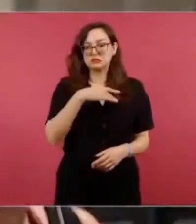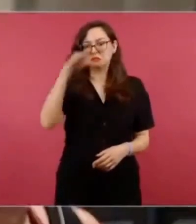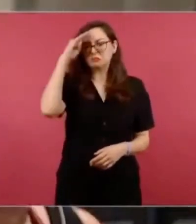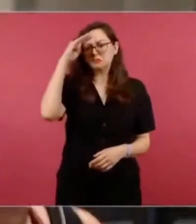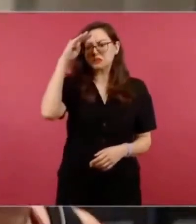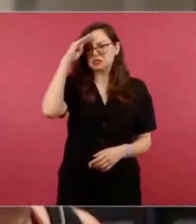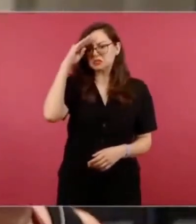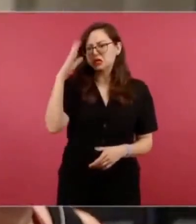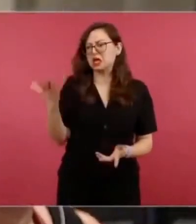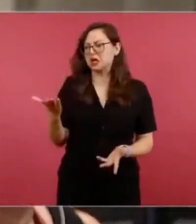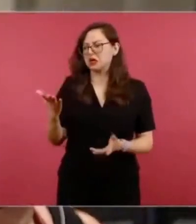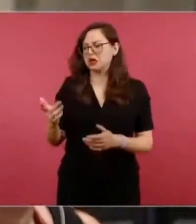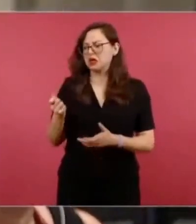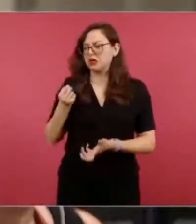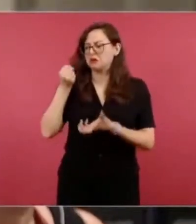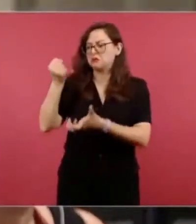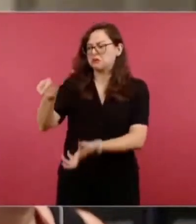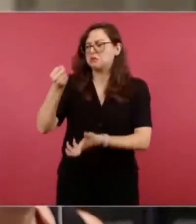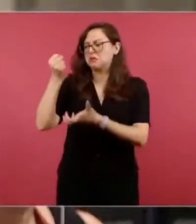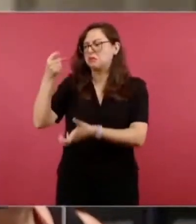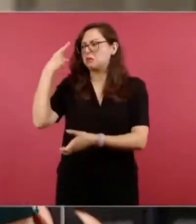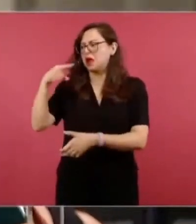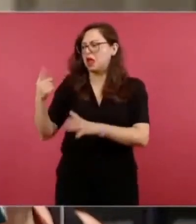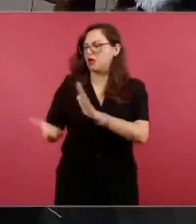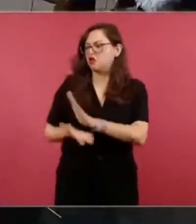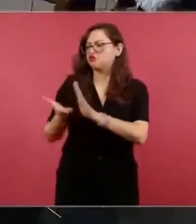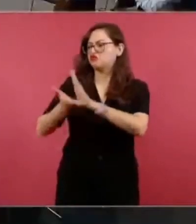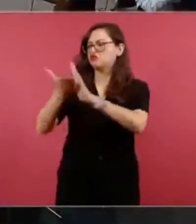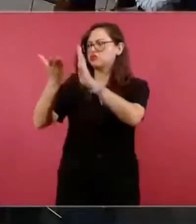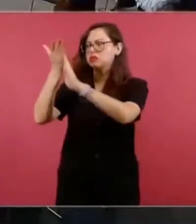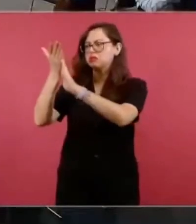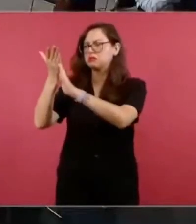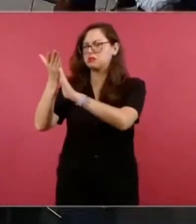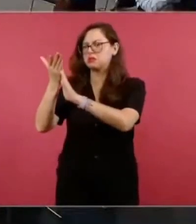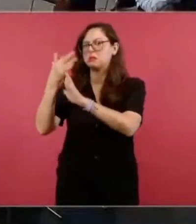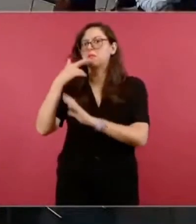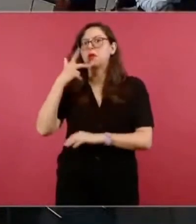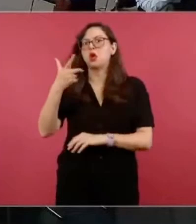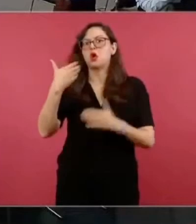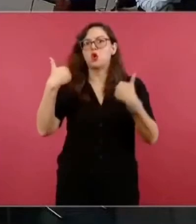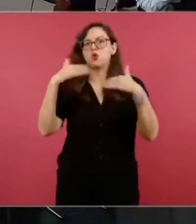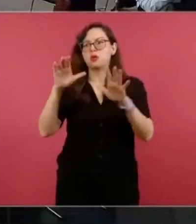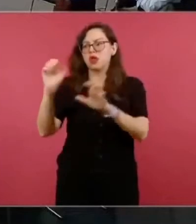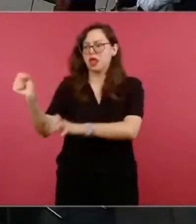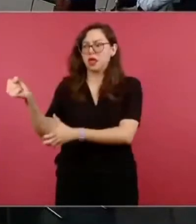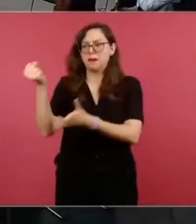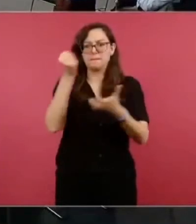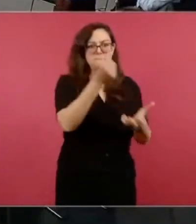obras de infraestructura a la seguridad de los ciudadanos? Gracias. Bueno,